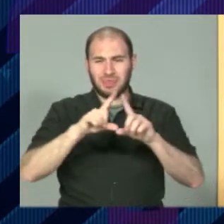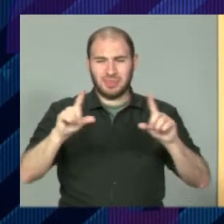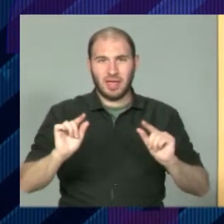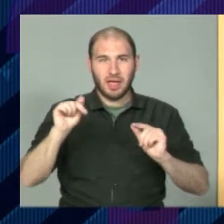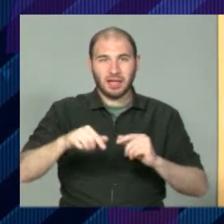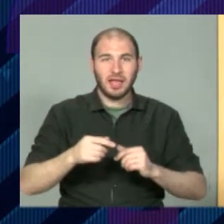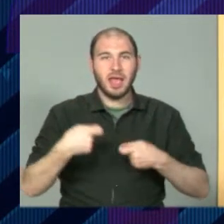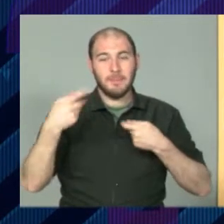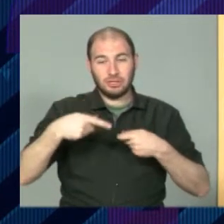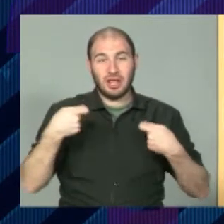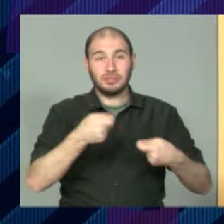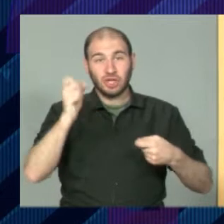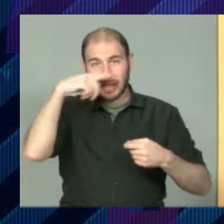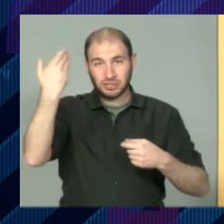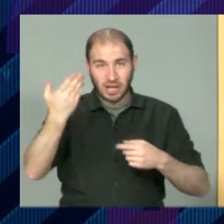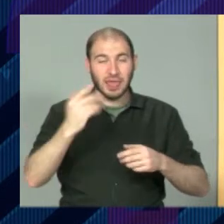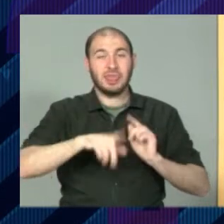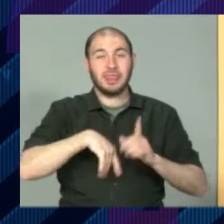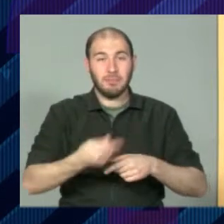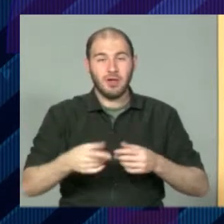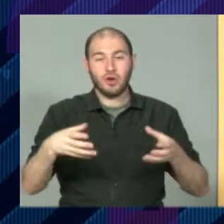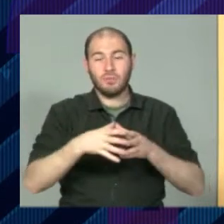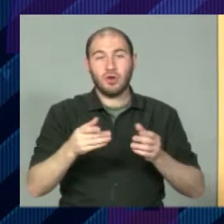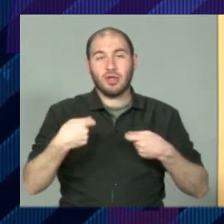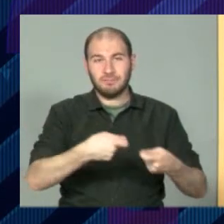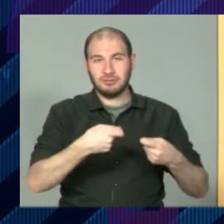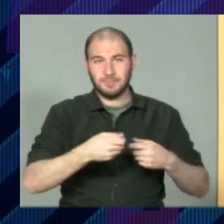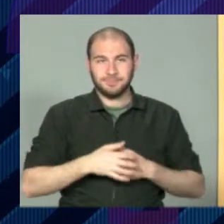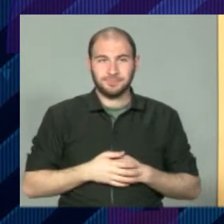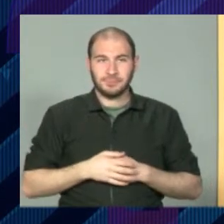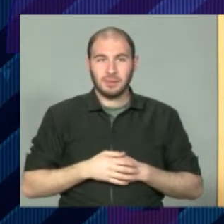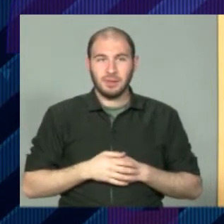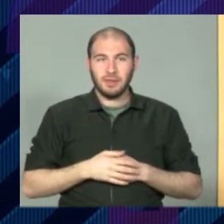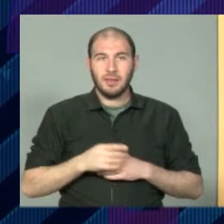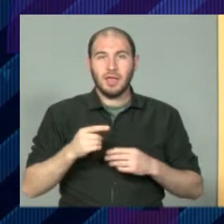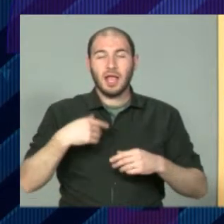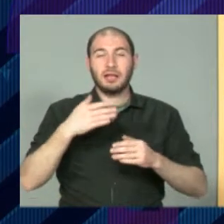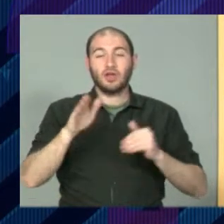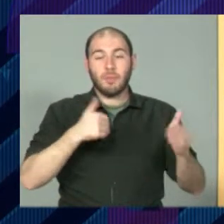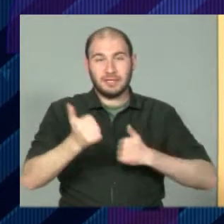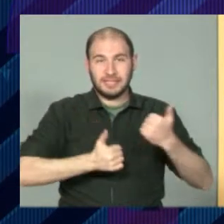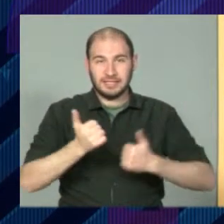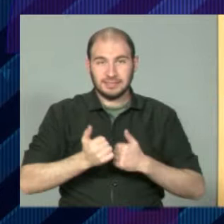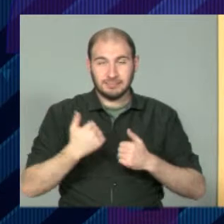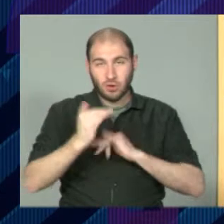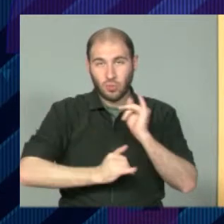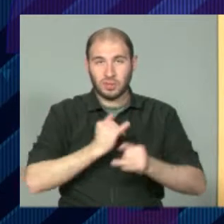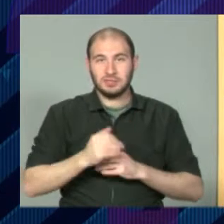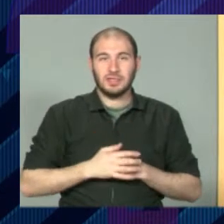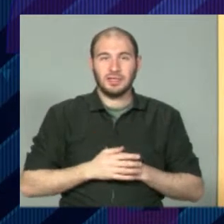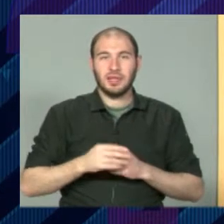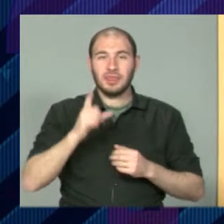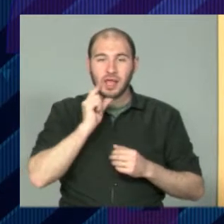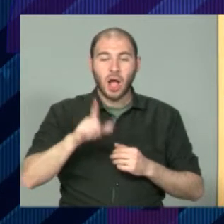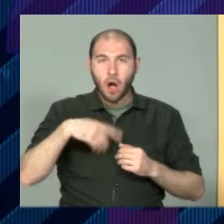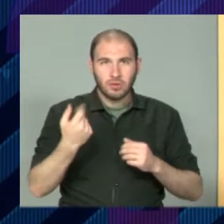de parte de inversores extranjeros primero y luego de fondos comunes de inversión. La licitación se desarrolló, como bien comentábamos, en medio de otra